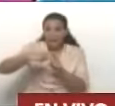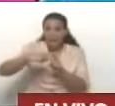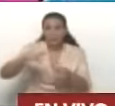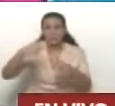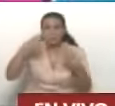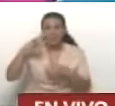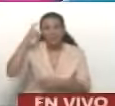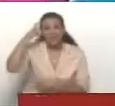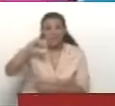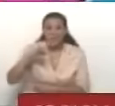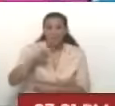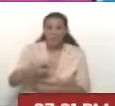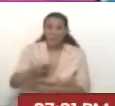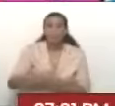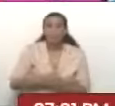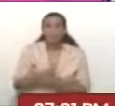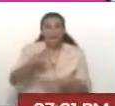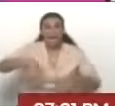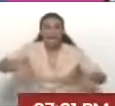Desde Monaga.